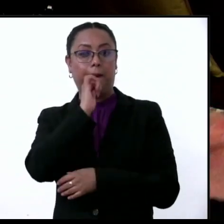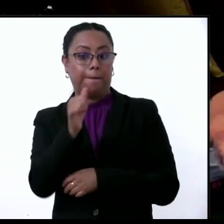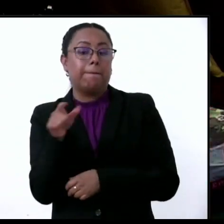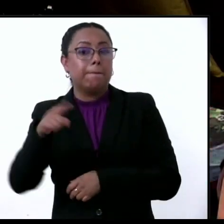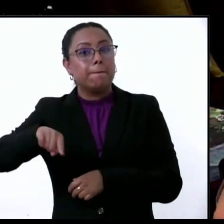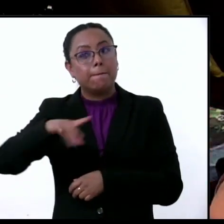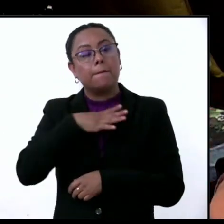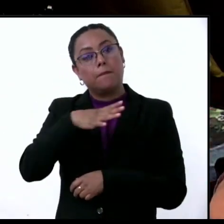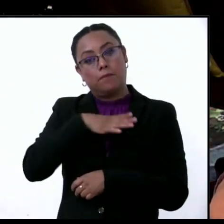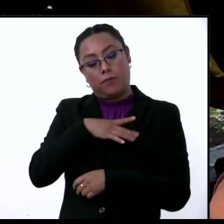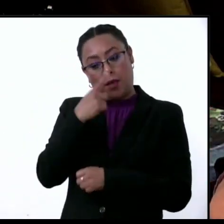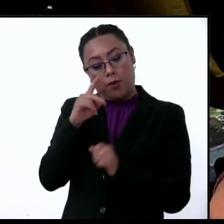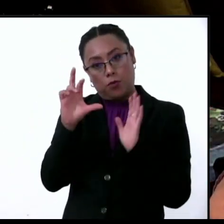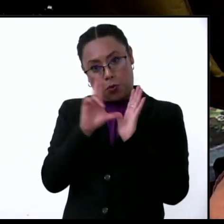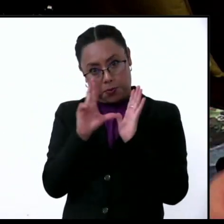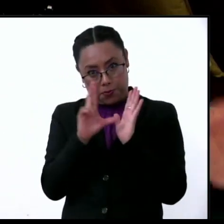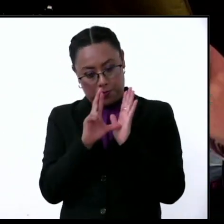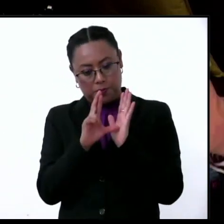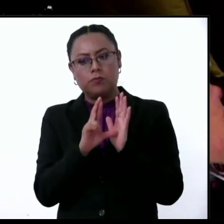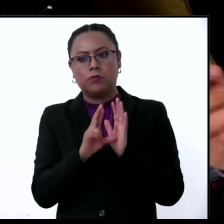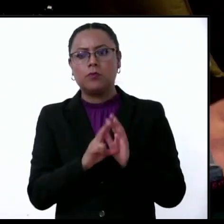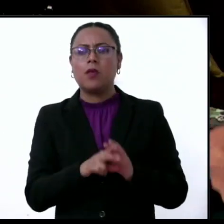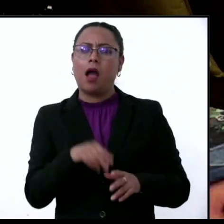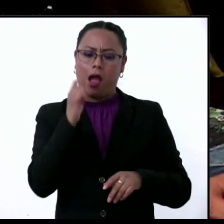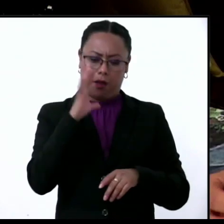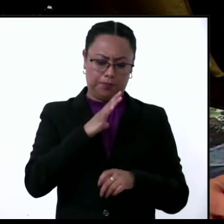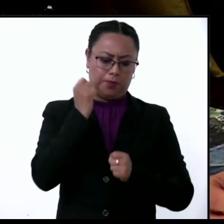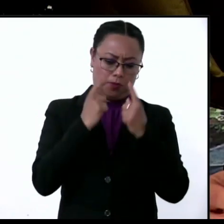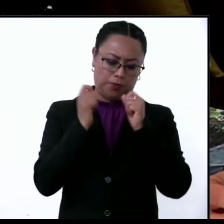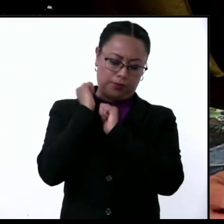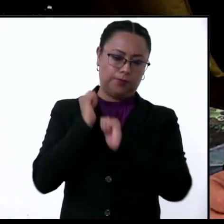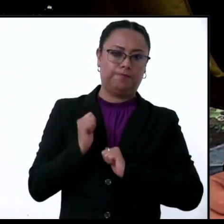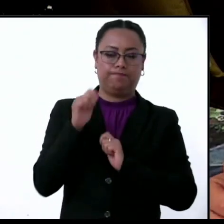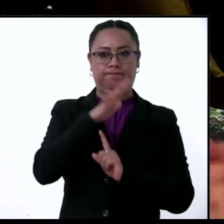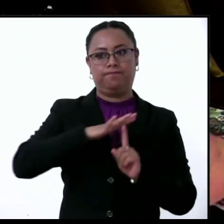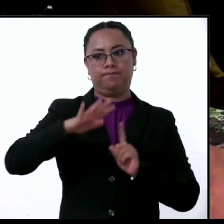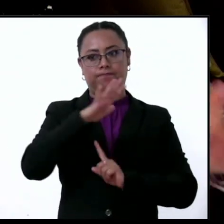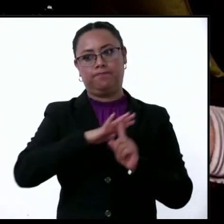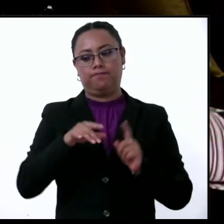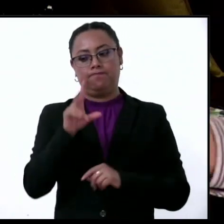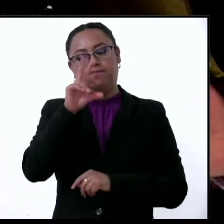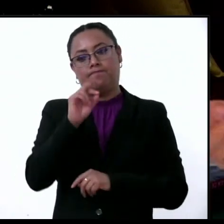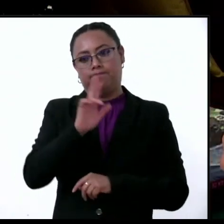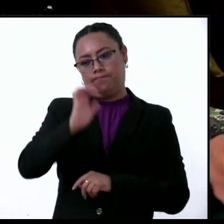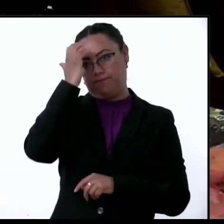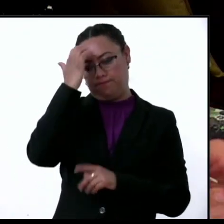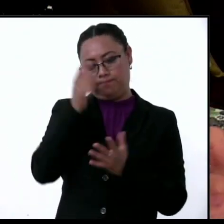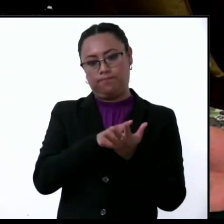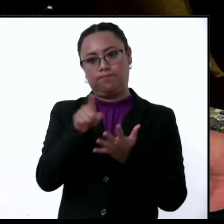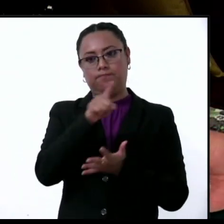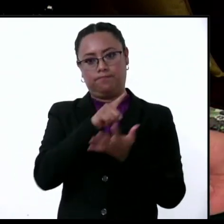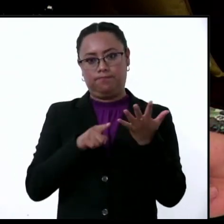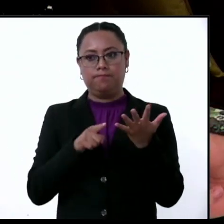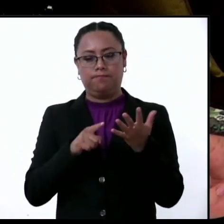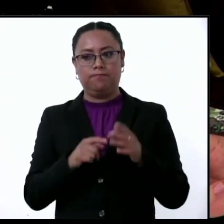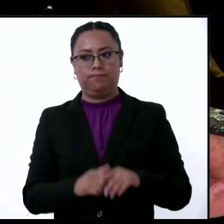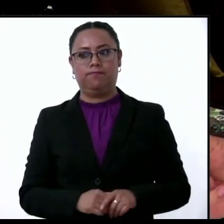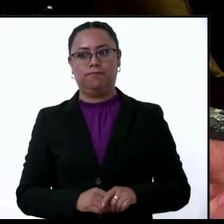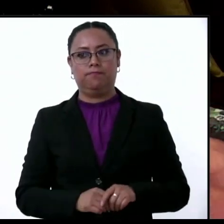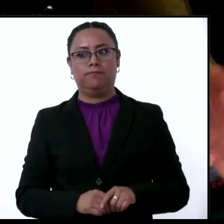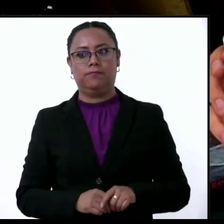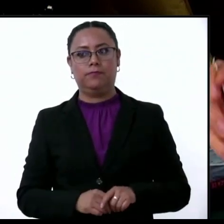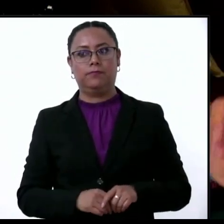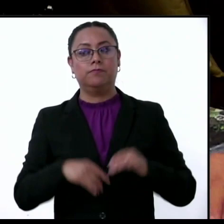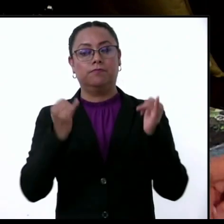una credencial, pues hay autoridades locales que no les reconocen el derecho con el que cuentan. Y que